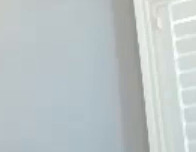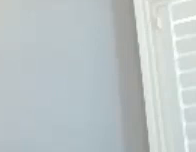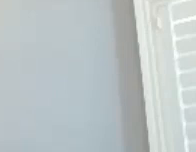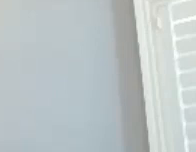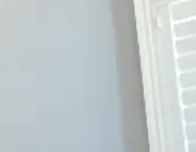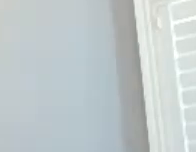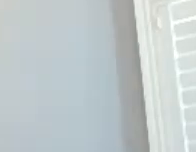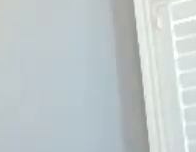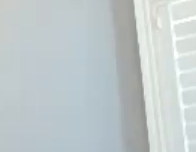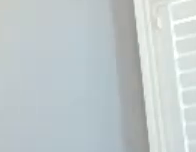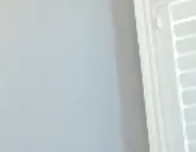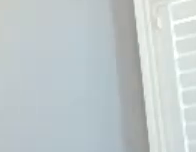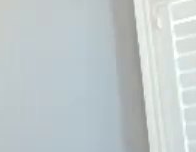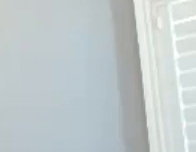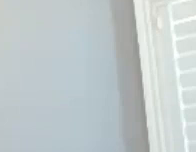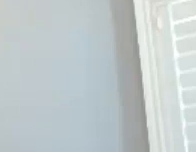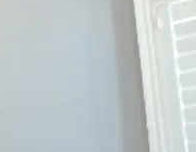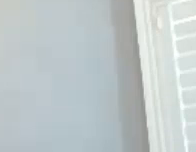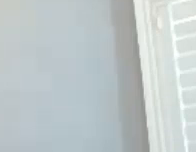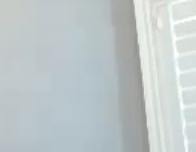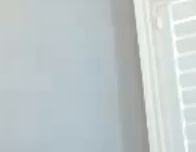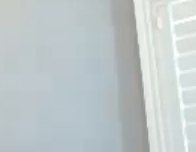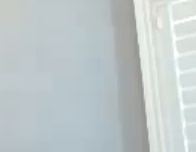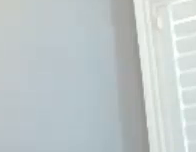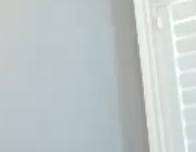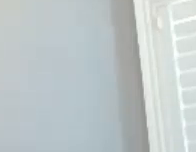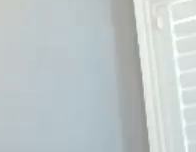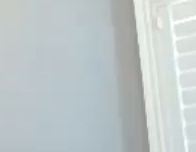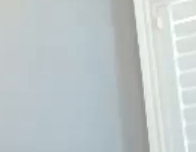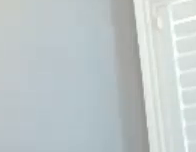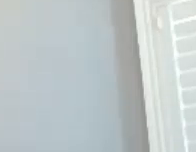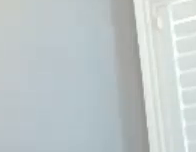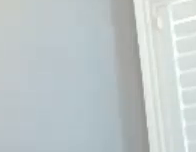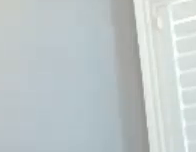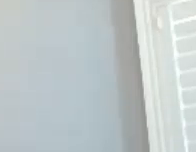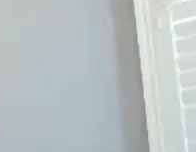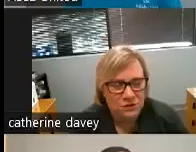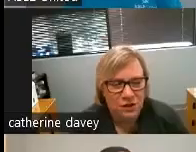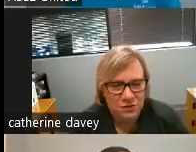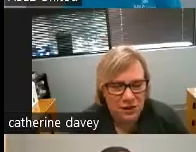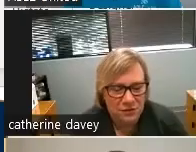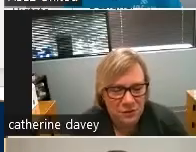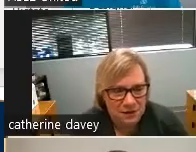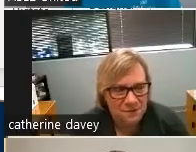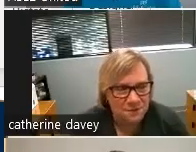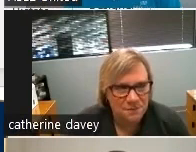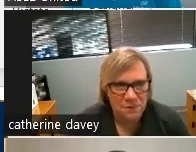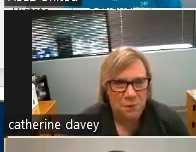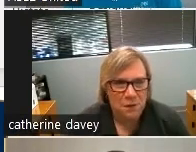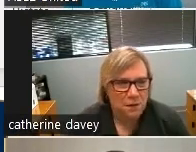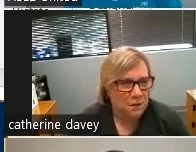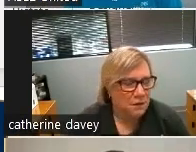niña. Bien, increíble. Catherine, bienvenida. Bien, te lo paso a ti de vuelta con tu presentación. Bien, muy bien. Entonces, si puedes empezar